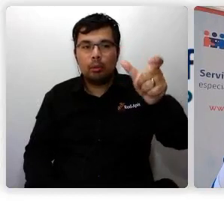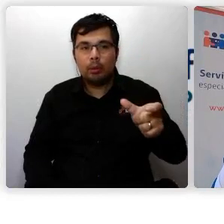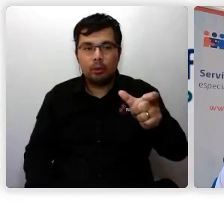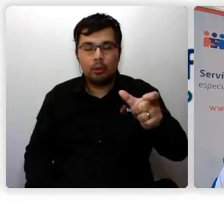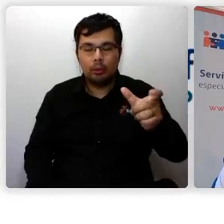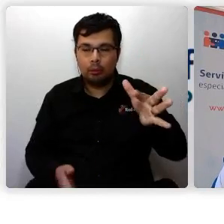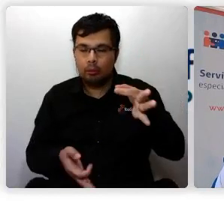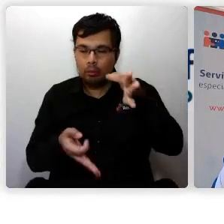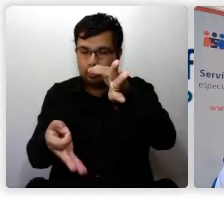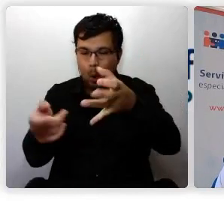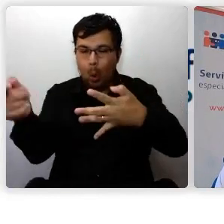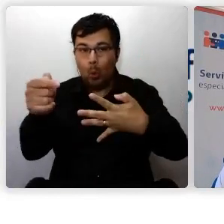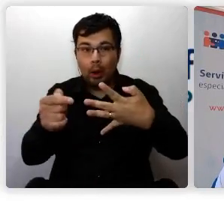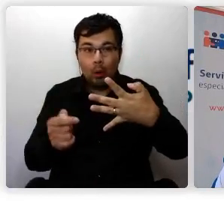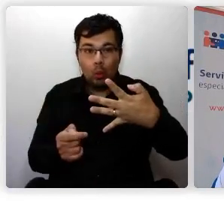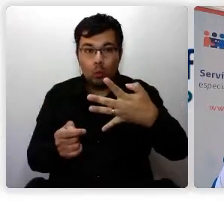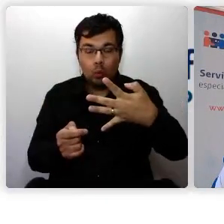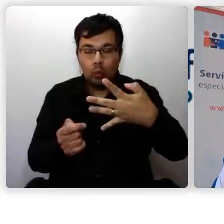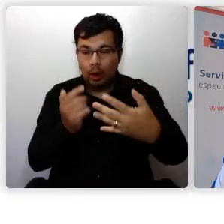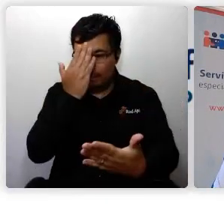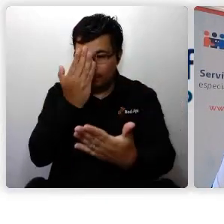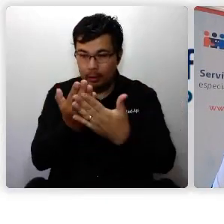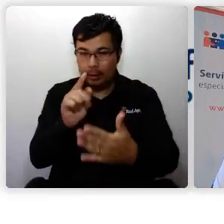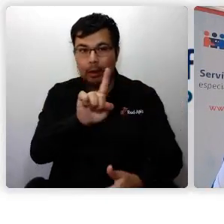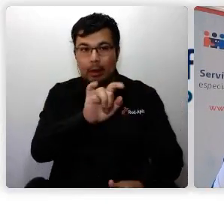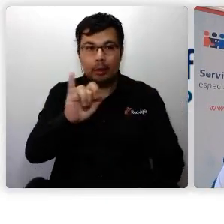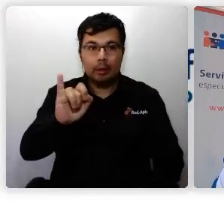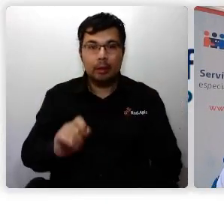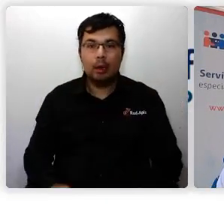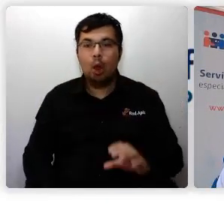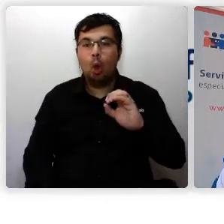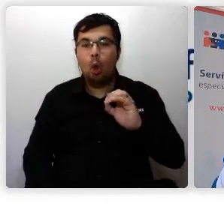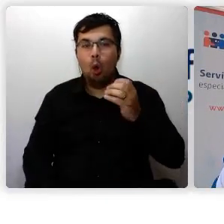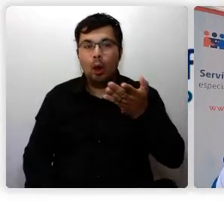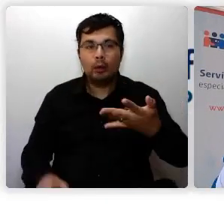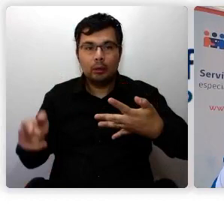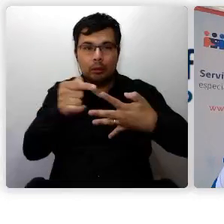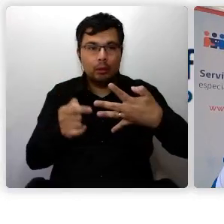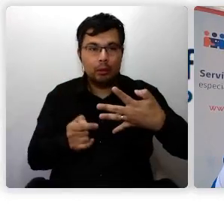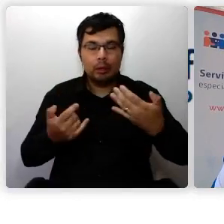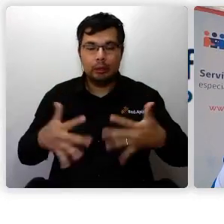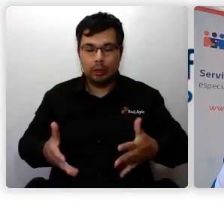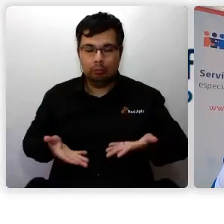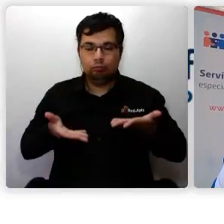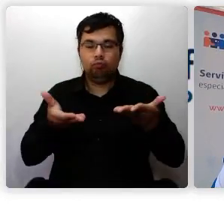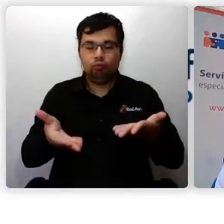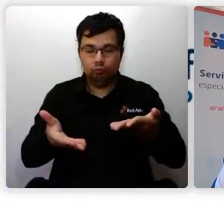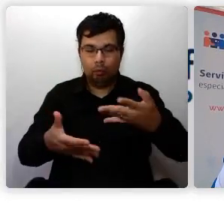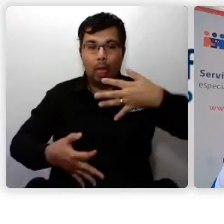recurso frente a los impuestos internos o ese recurso ya llegó a los tribunales, a los TTA,